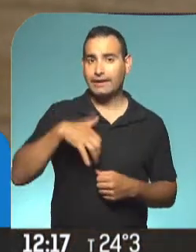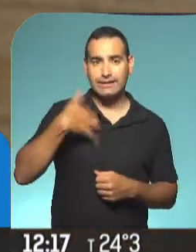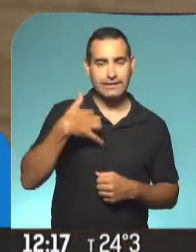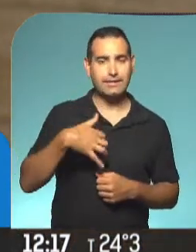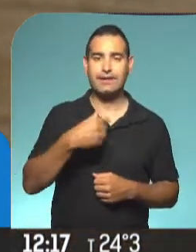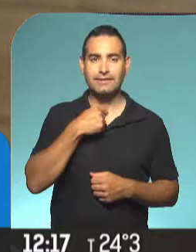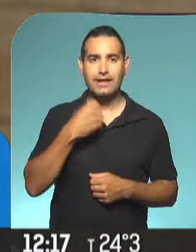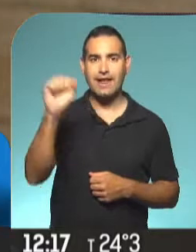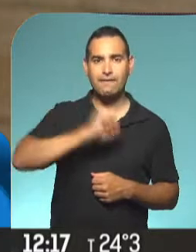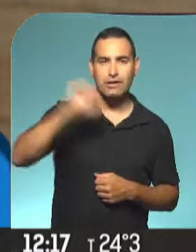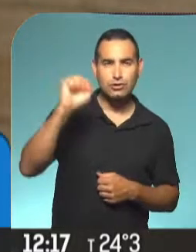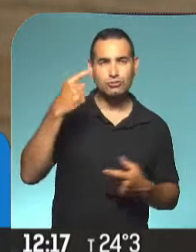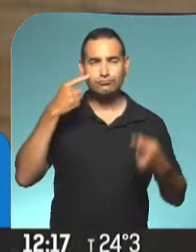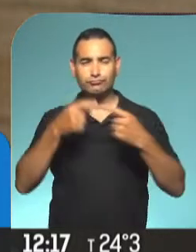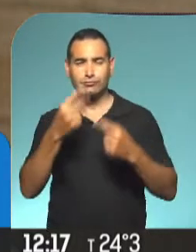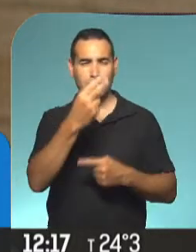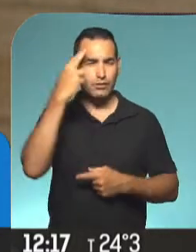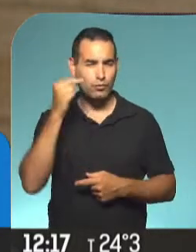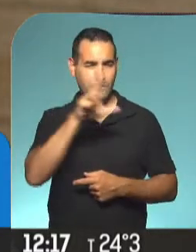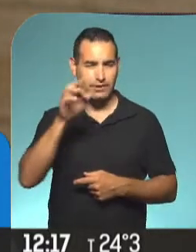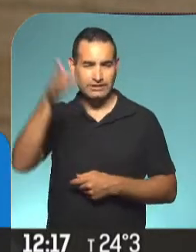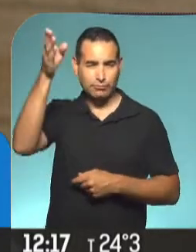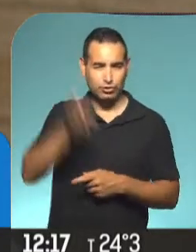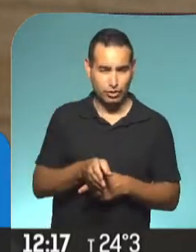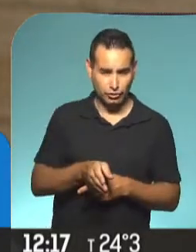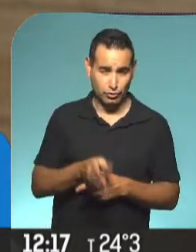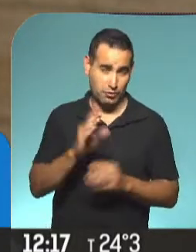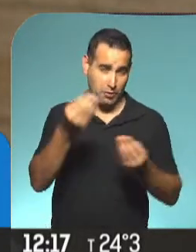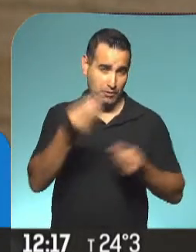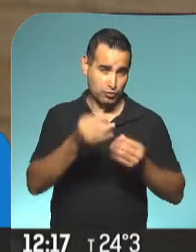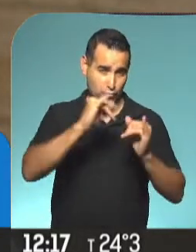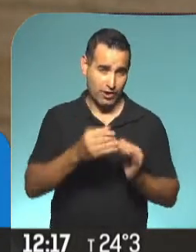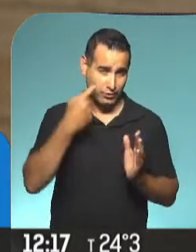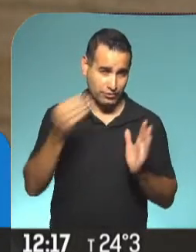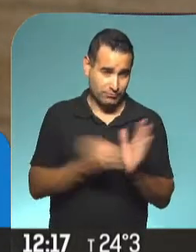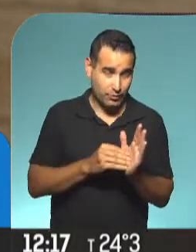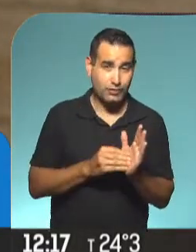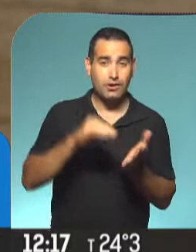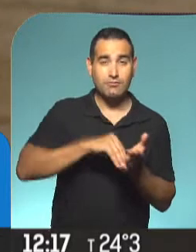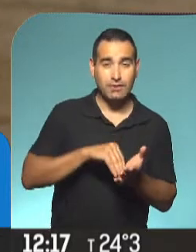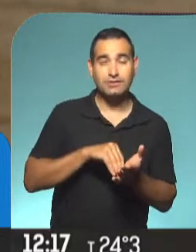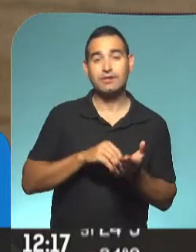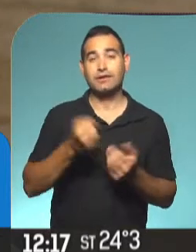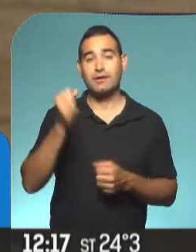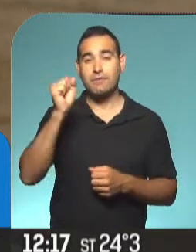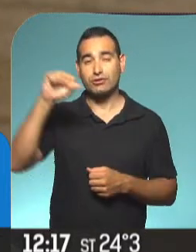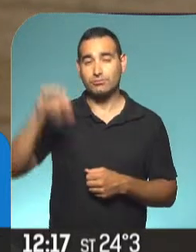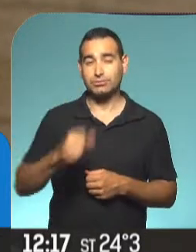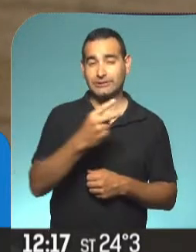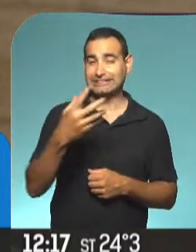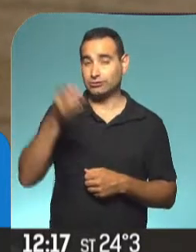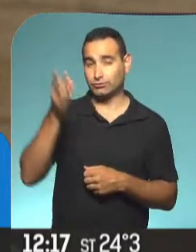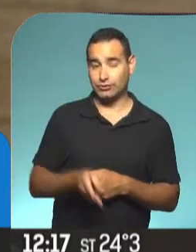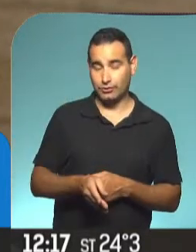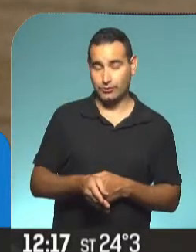este año una inflación en torno a 29-30%, como establece el presupuesto, con una tasa de evaluación en torno al 25%, esto es lo que está